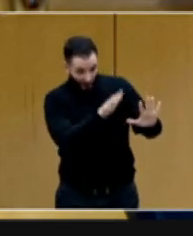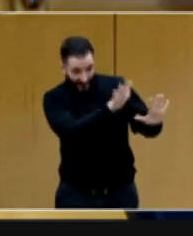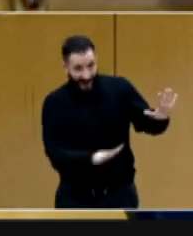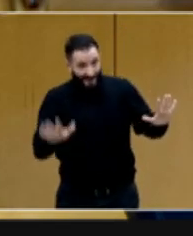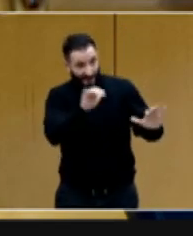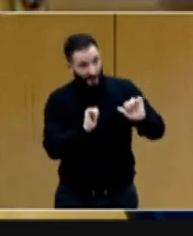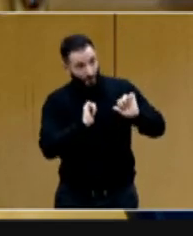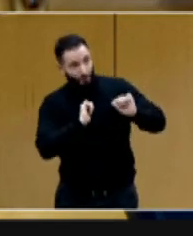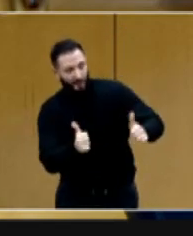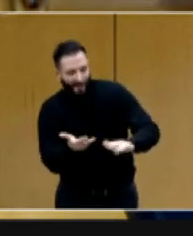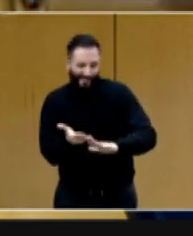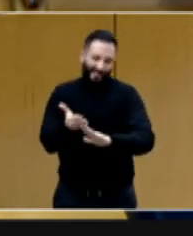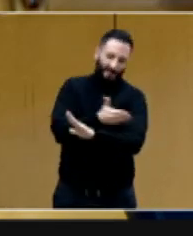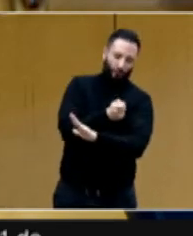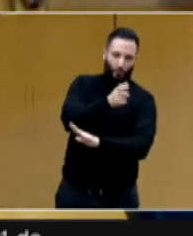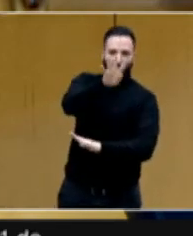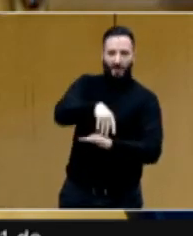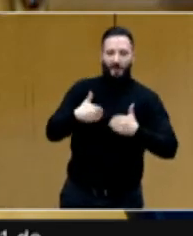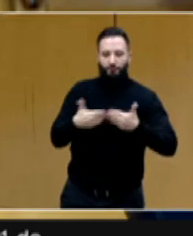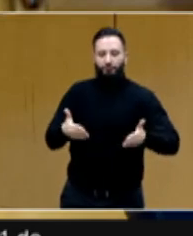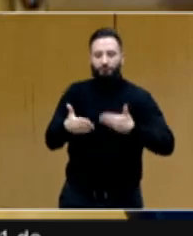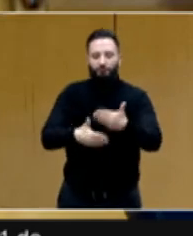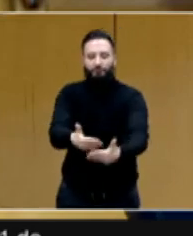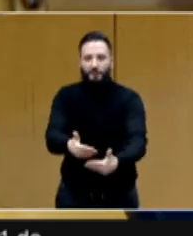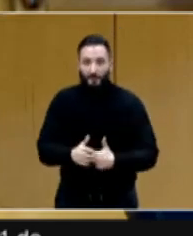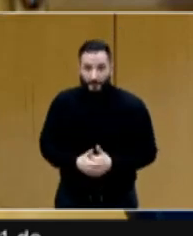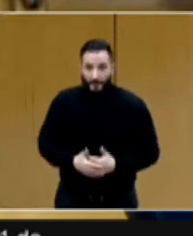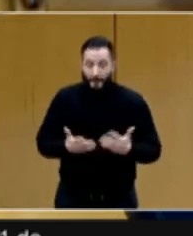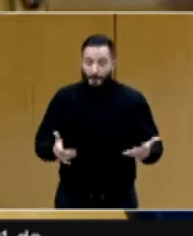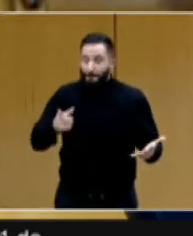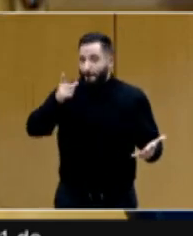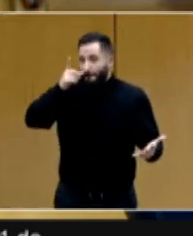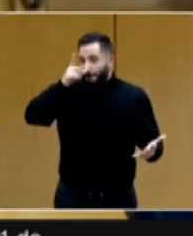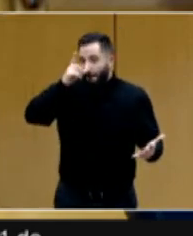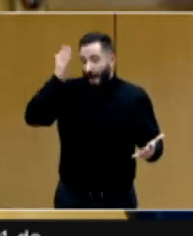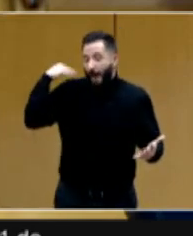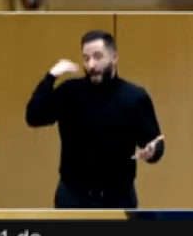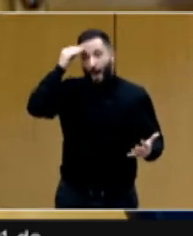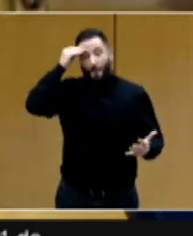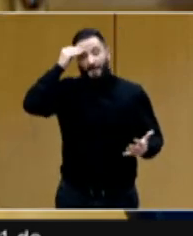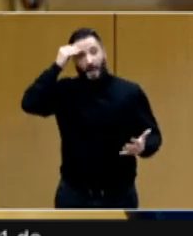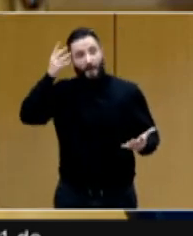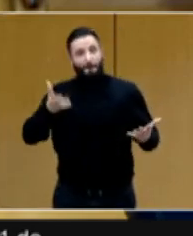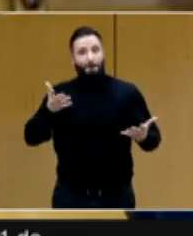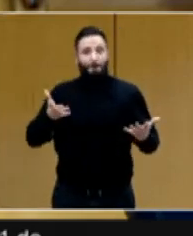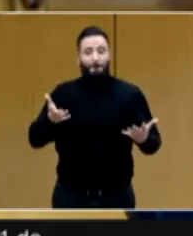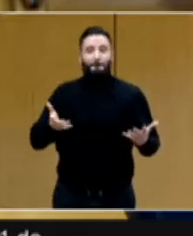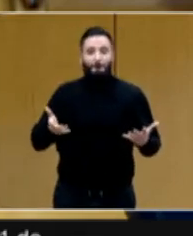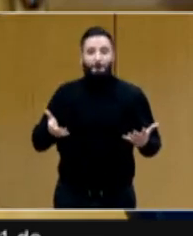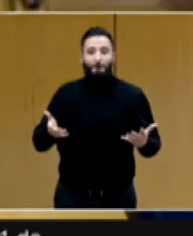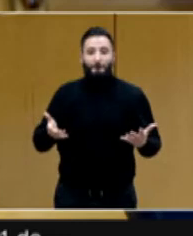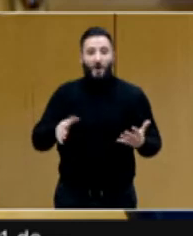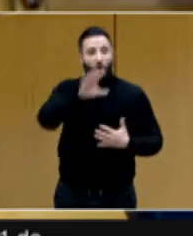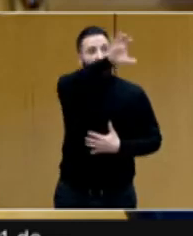ambas normas entran al mismo tiempo no se no se consideró oportuno A diferencia de lo que ha sucedido en otras comunidades autónomas